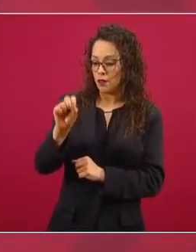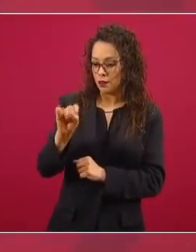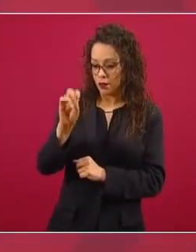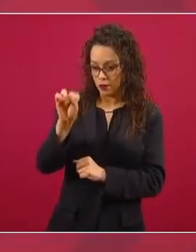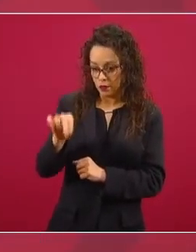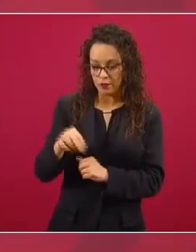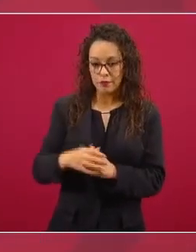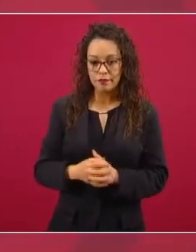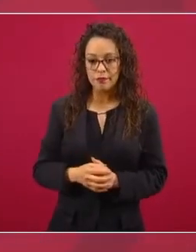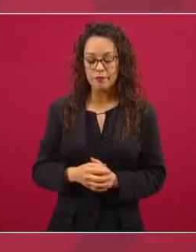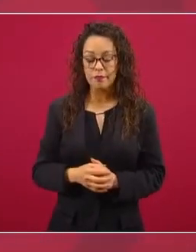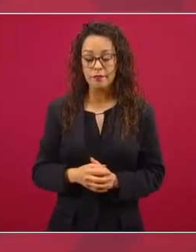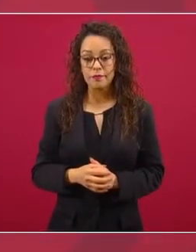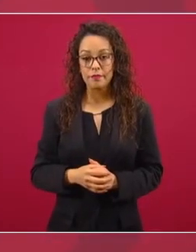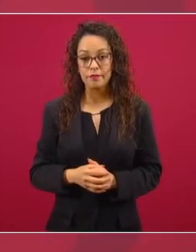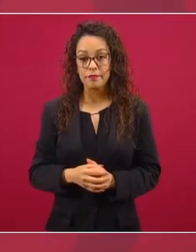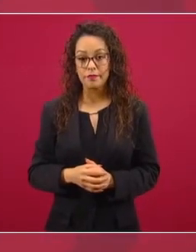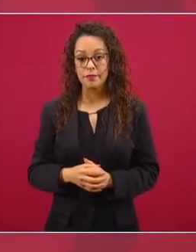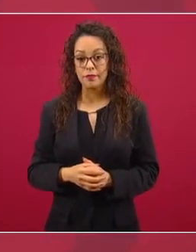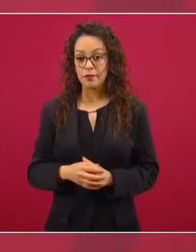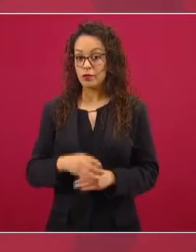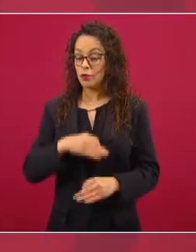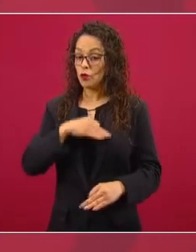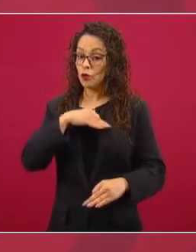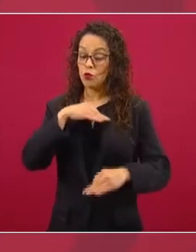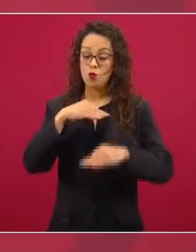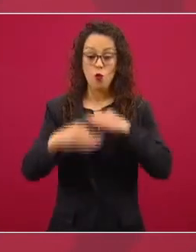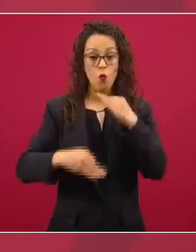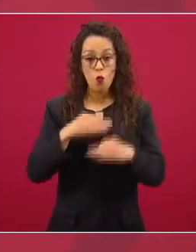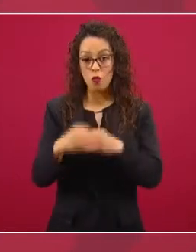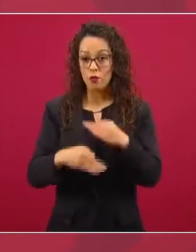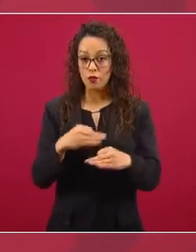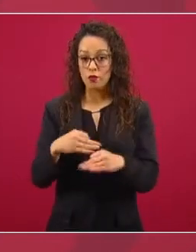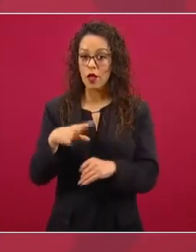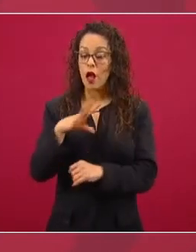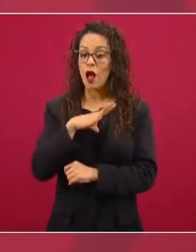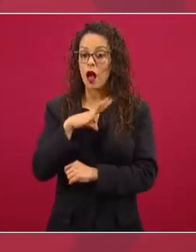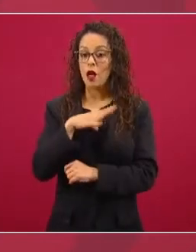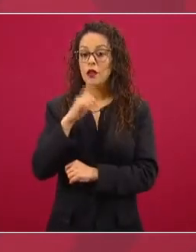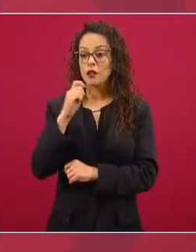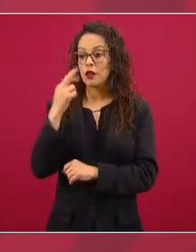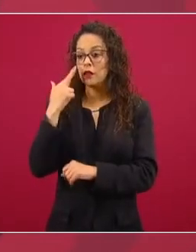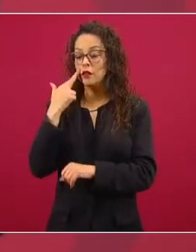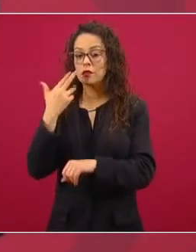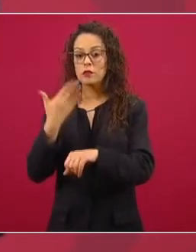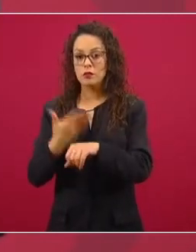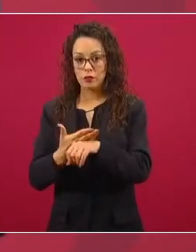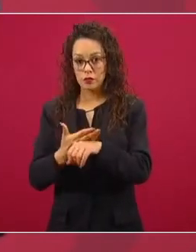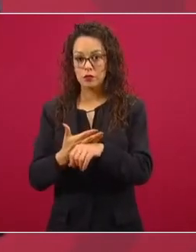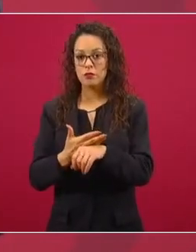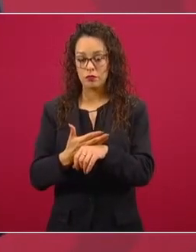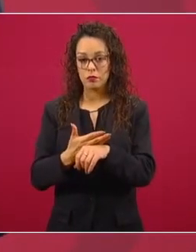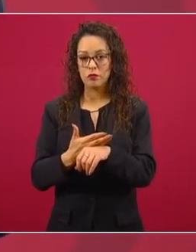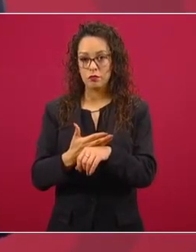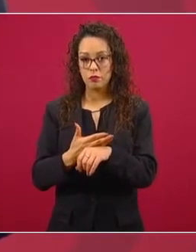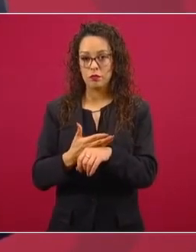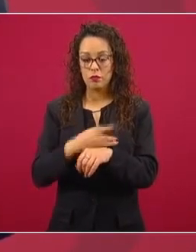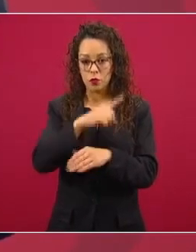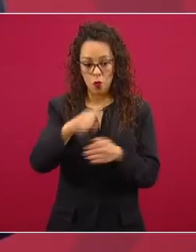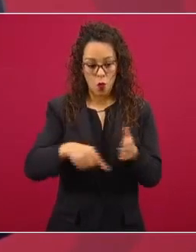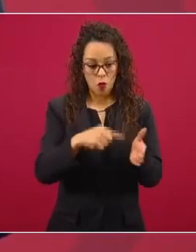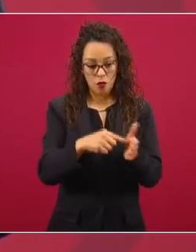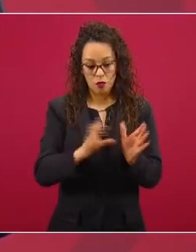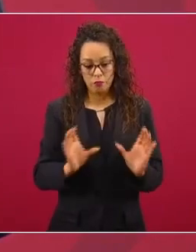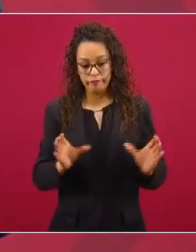y todos tienen a su cargo regiones militares, zonas